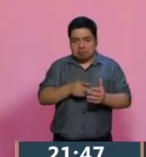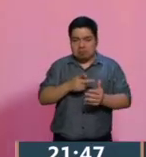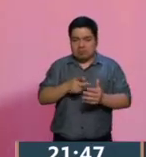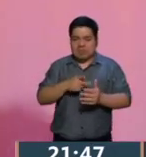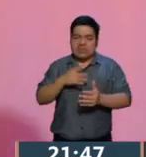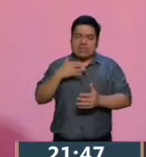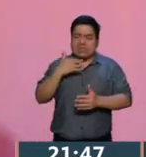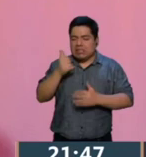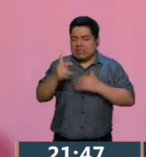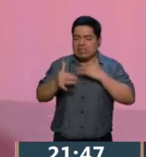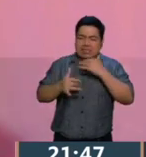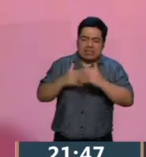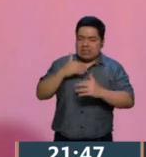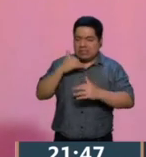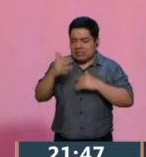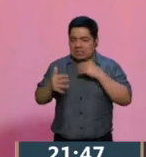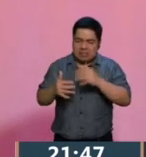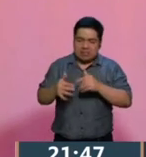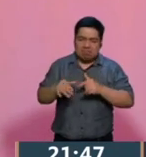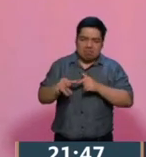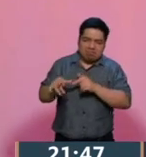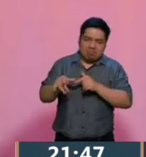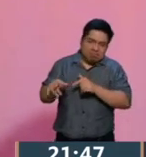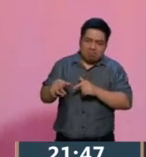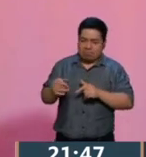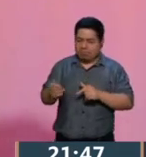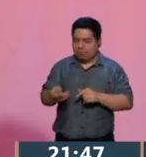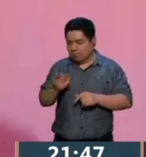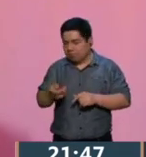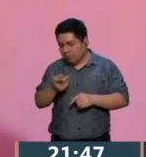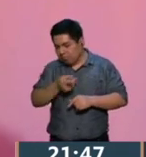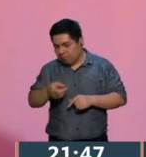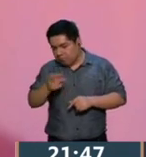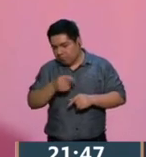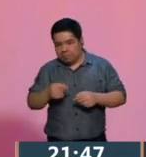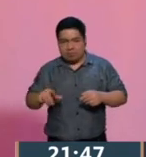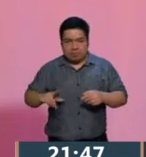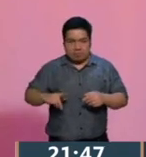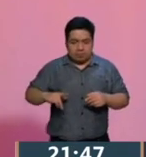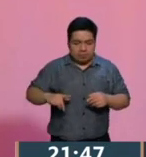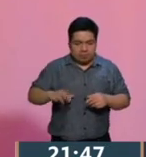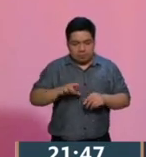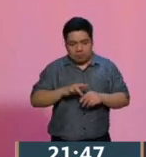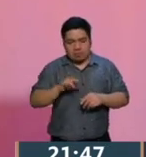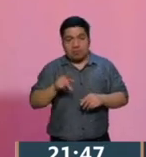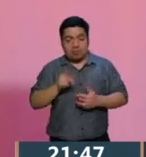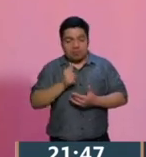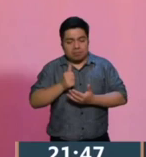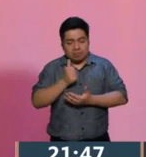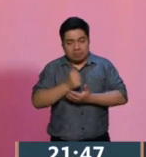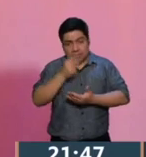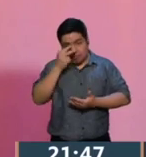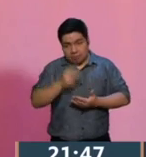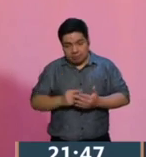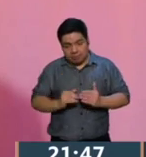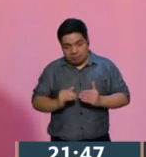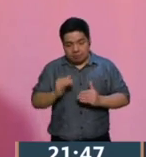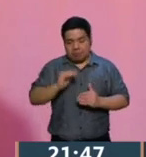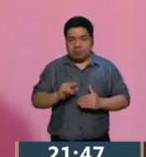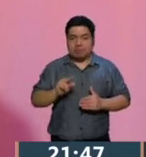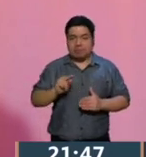actos de corrupción, de acuerdo a la encuesta nacional de calidad de impacto gubernamental. Pero en la Ciudad de México esa cifra crece